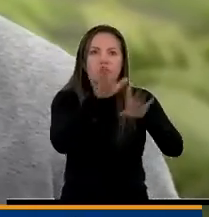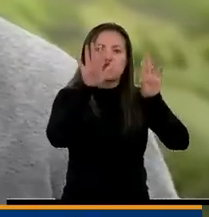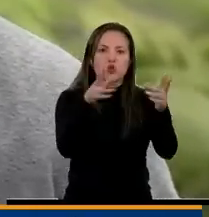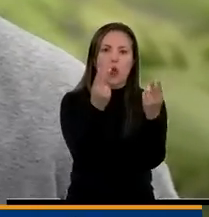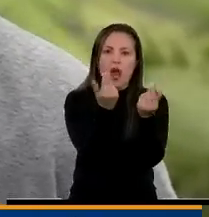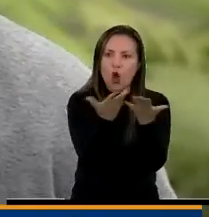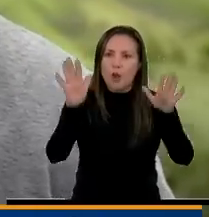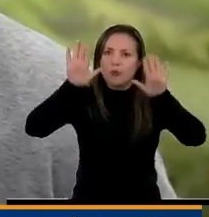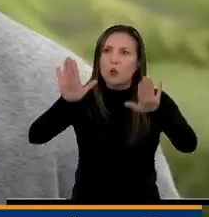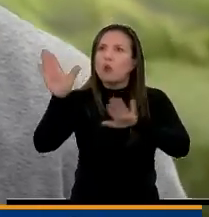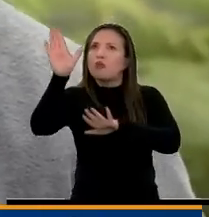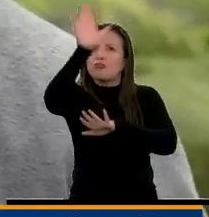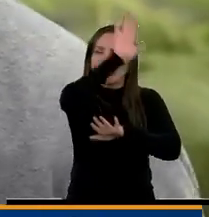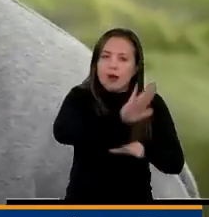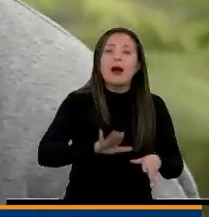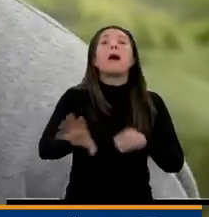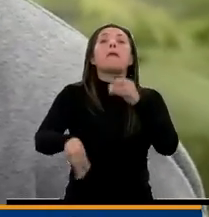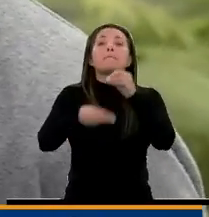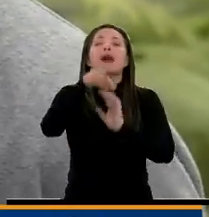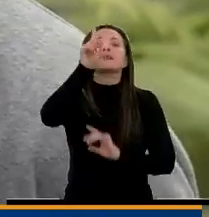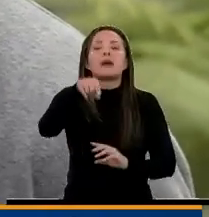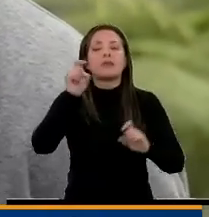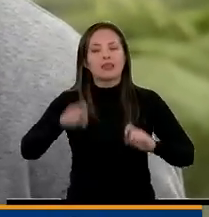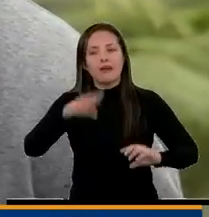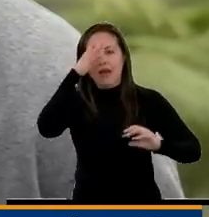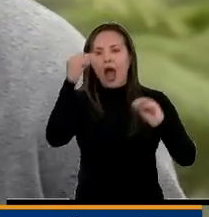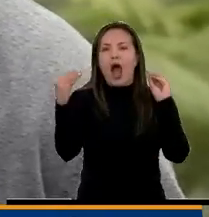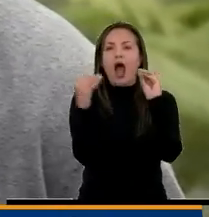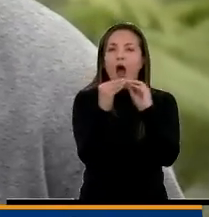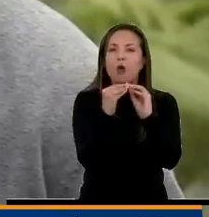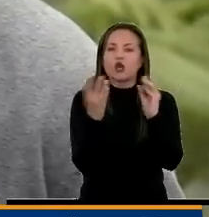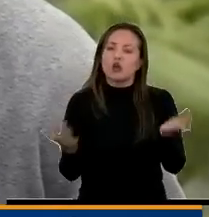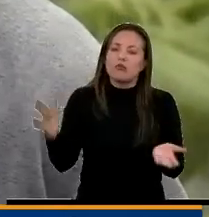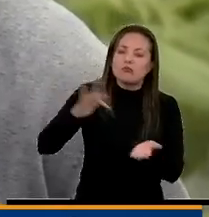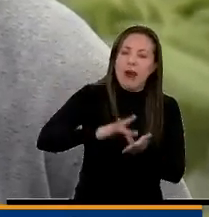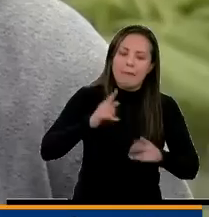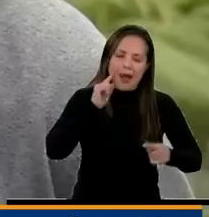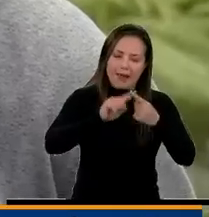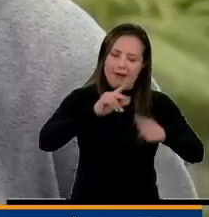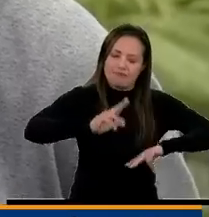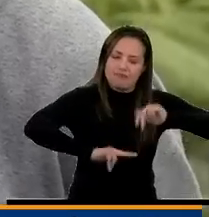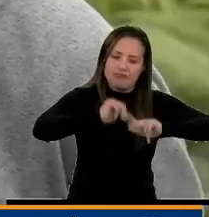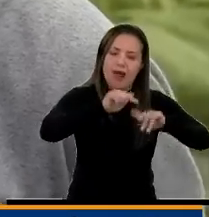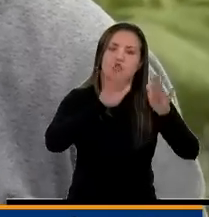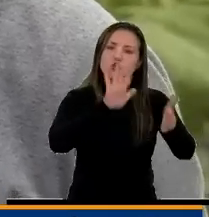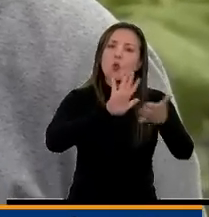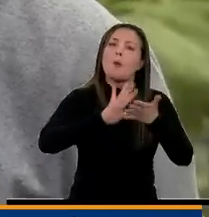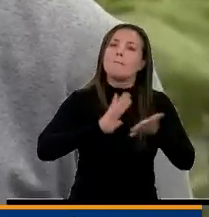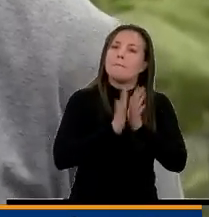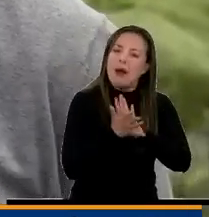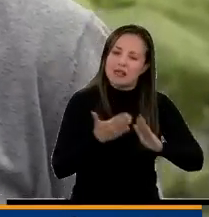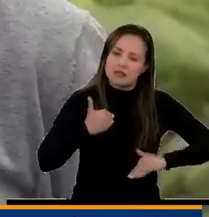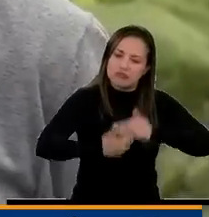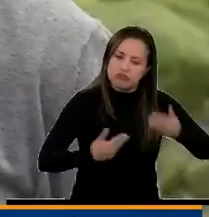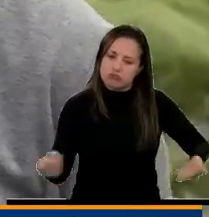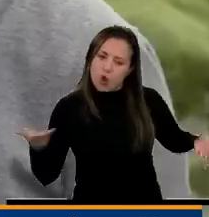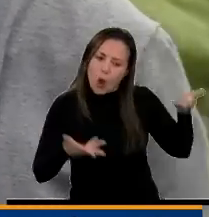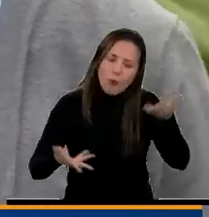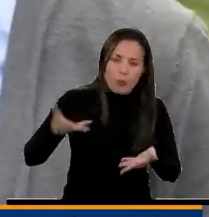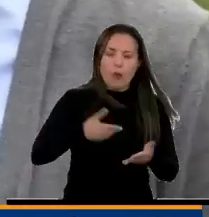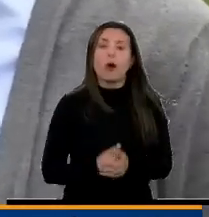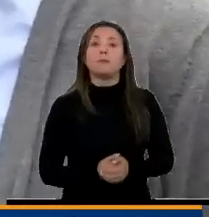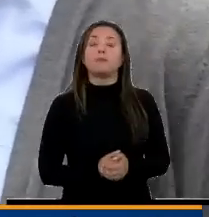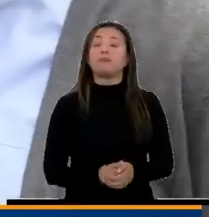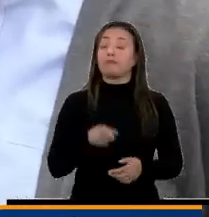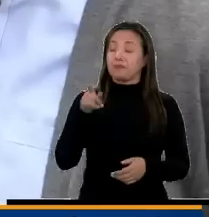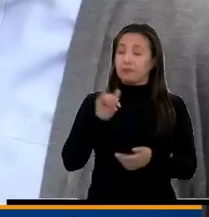y también que haya un acuerdo en materia de participación en la construcción de paz. Senador, ayer también incluso el mismo alto